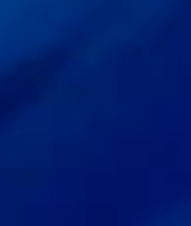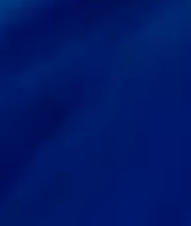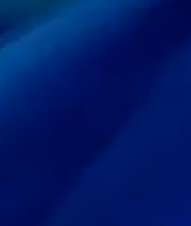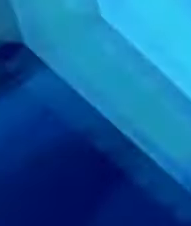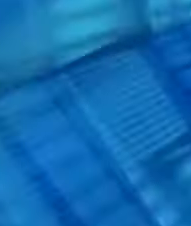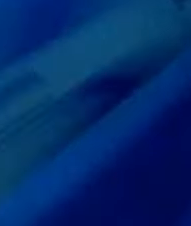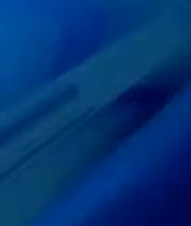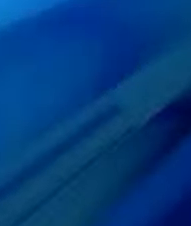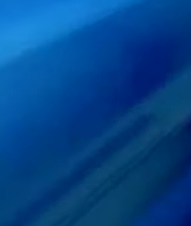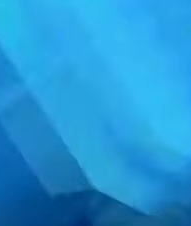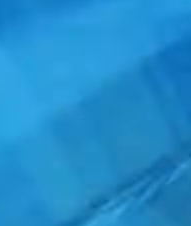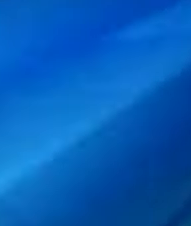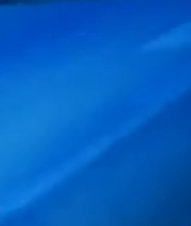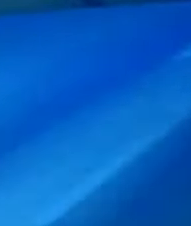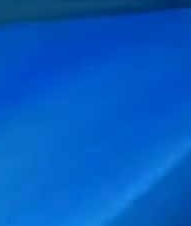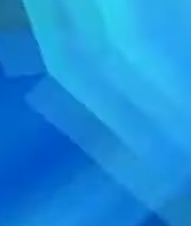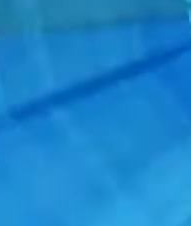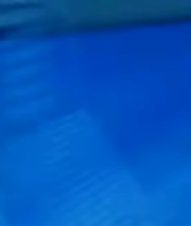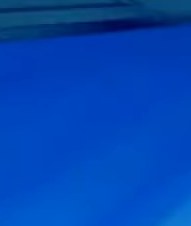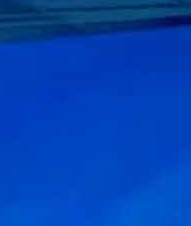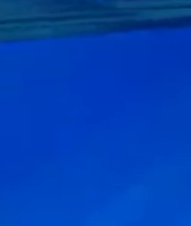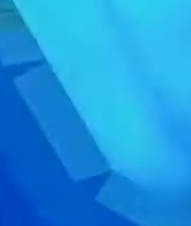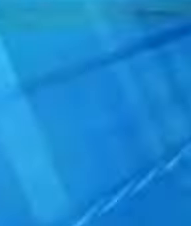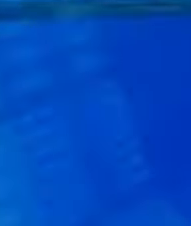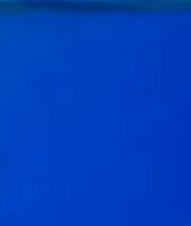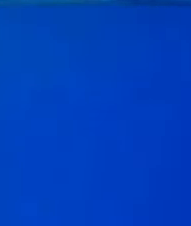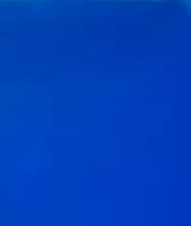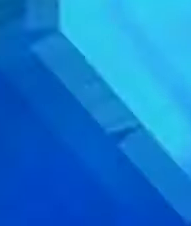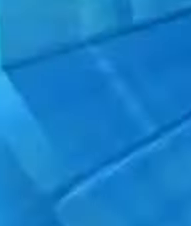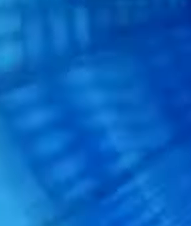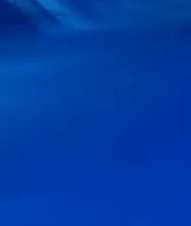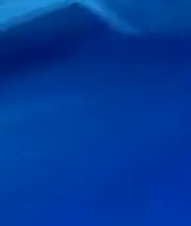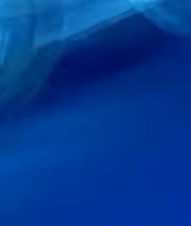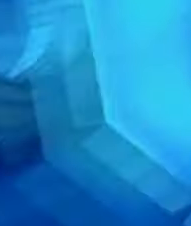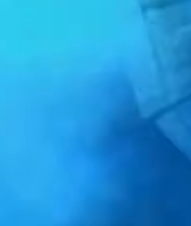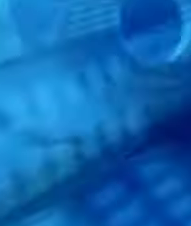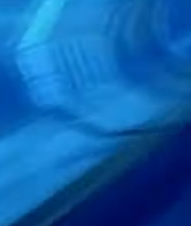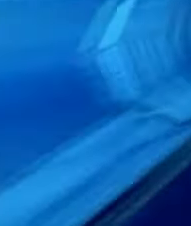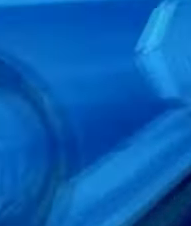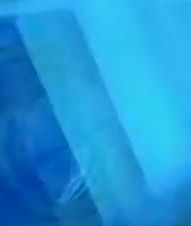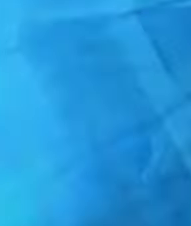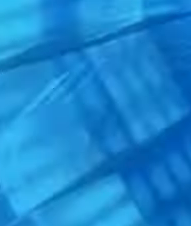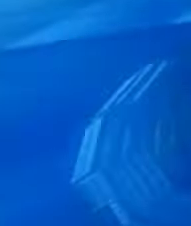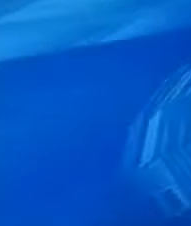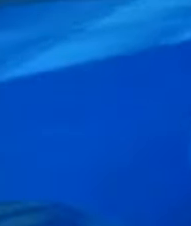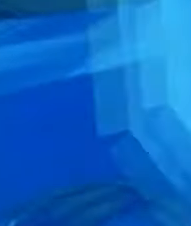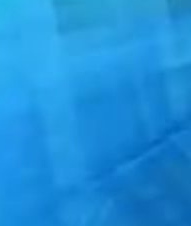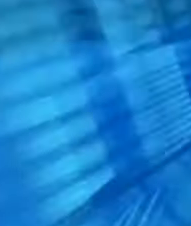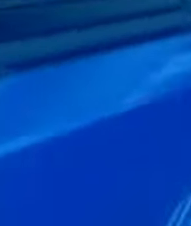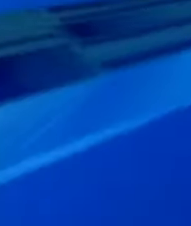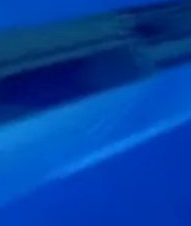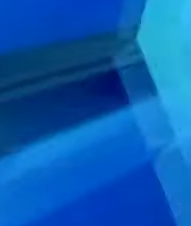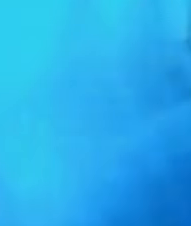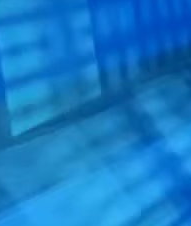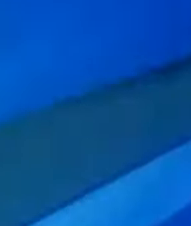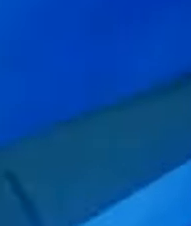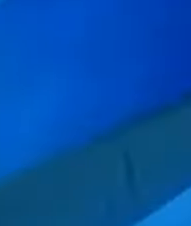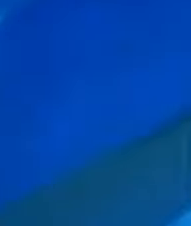nos darán la razón. Pobre imbécil. Estamos hablando de del Poder Judicial de la